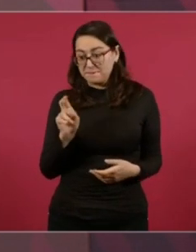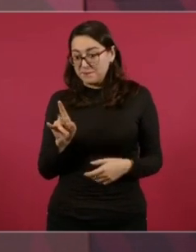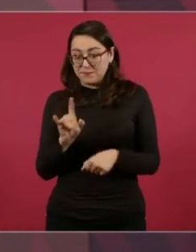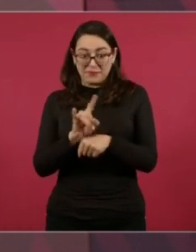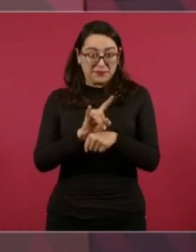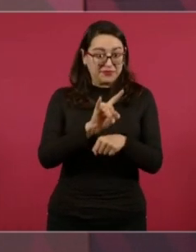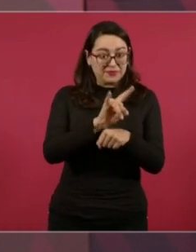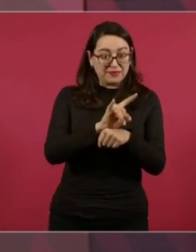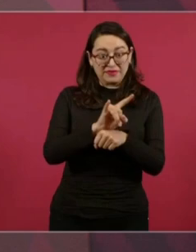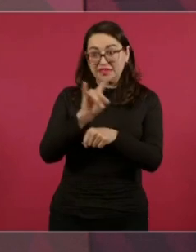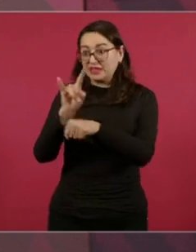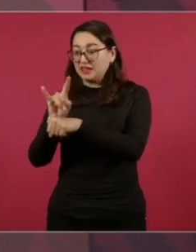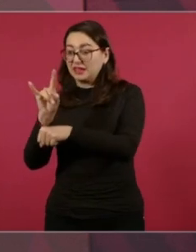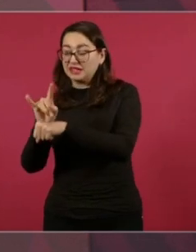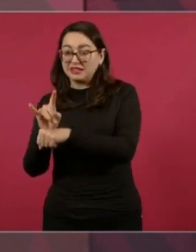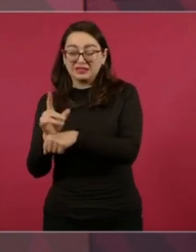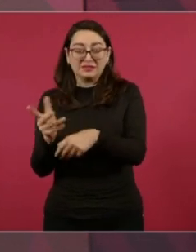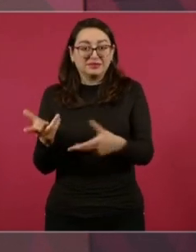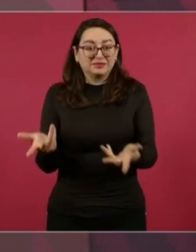Y a lo mejor,